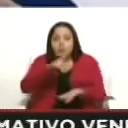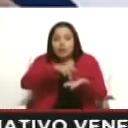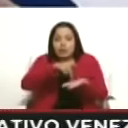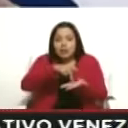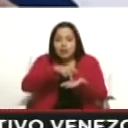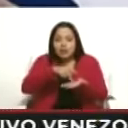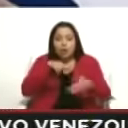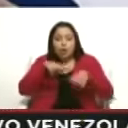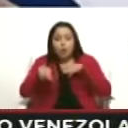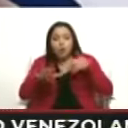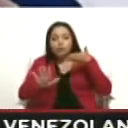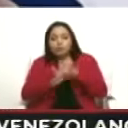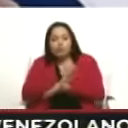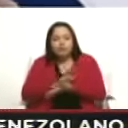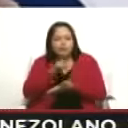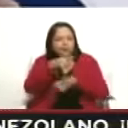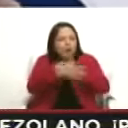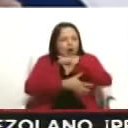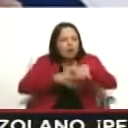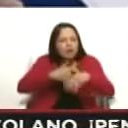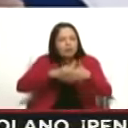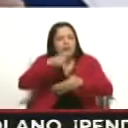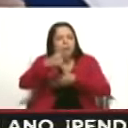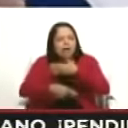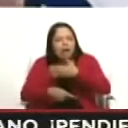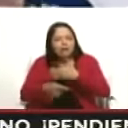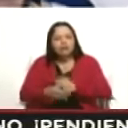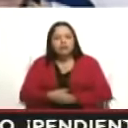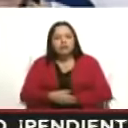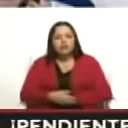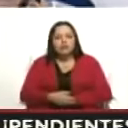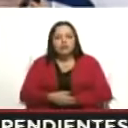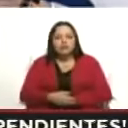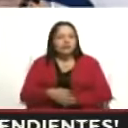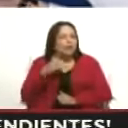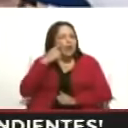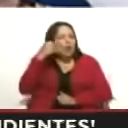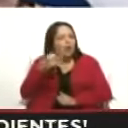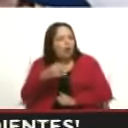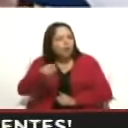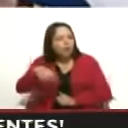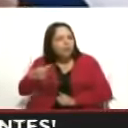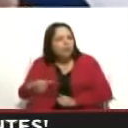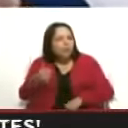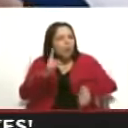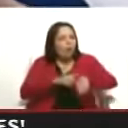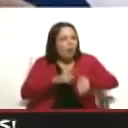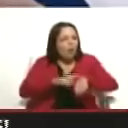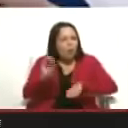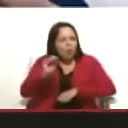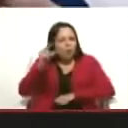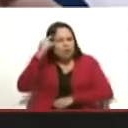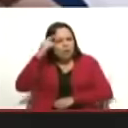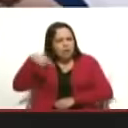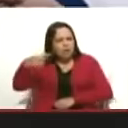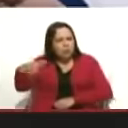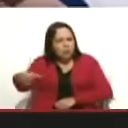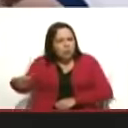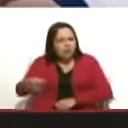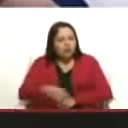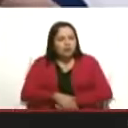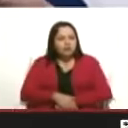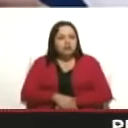complotados crímenes y que en las próximas horas días cuando así sea